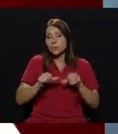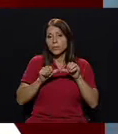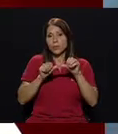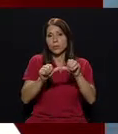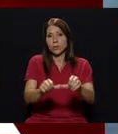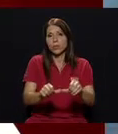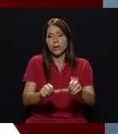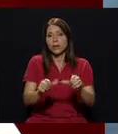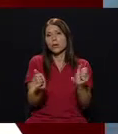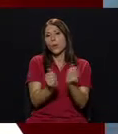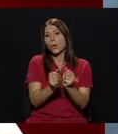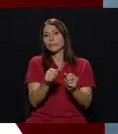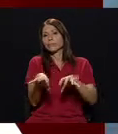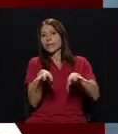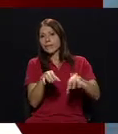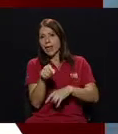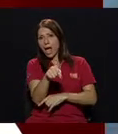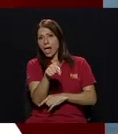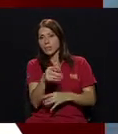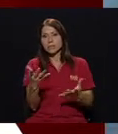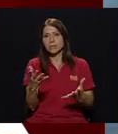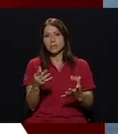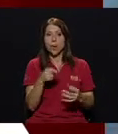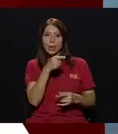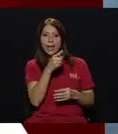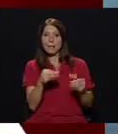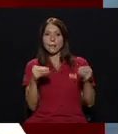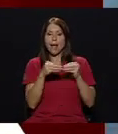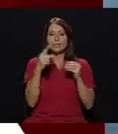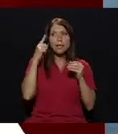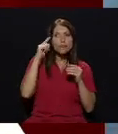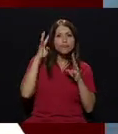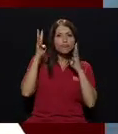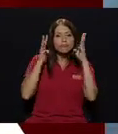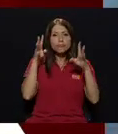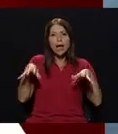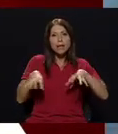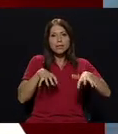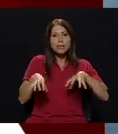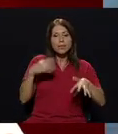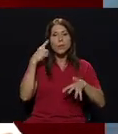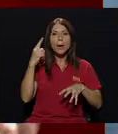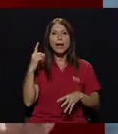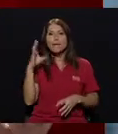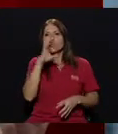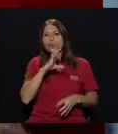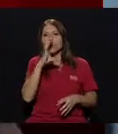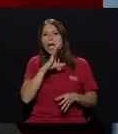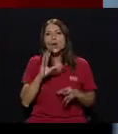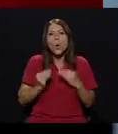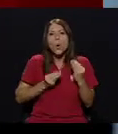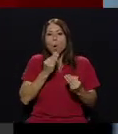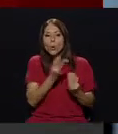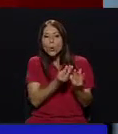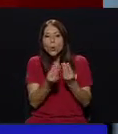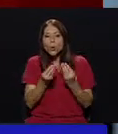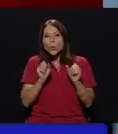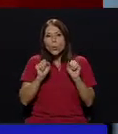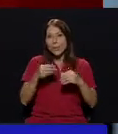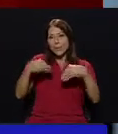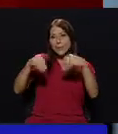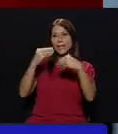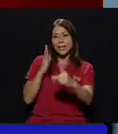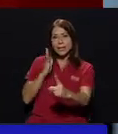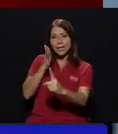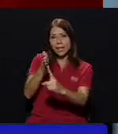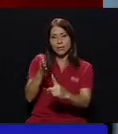buscar propiamente venta directa de su producto, que para nosotros también es muy importante, lógicamente. Y lo organizamos cada 2 años